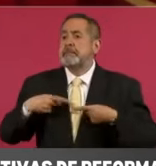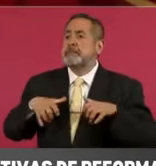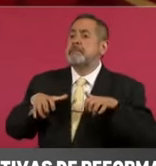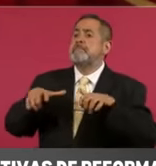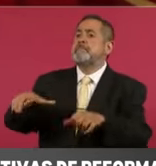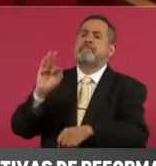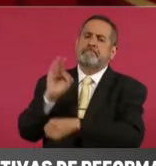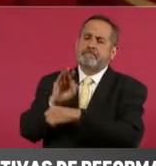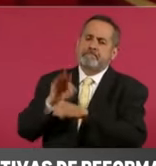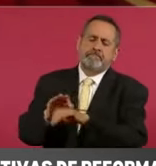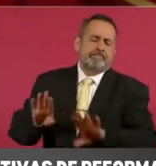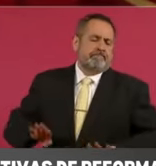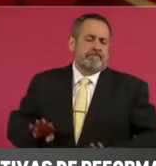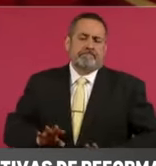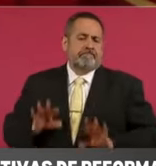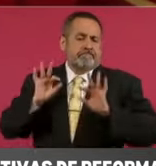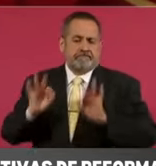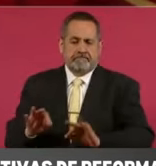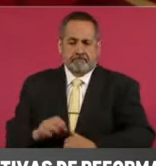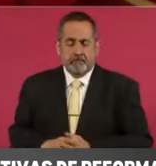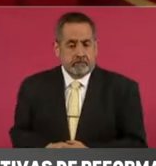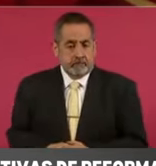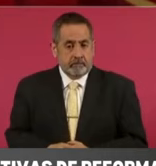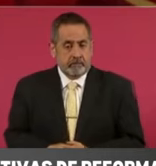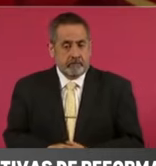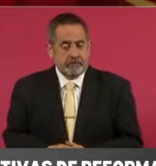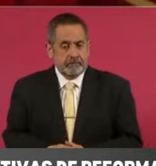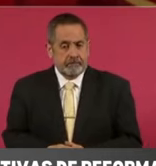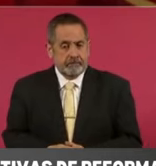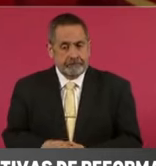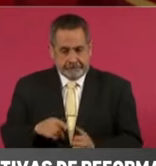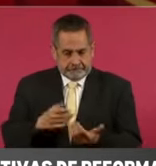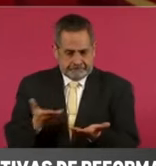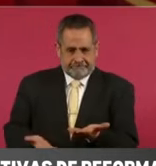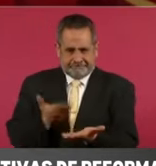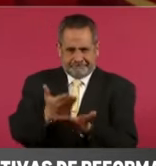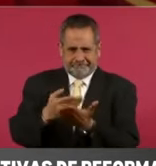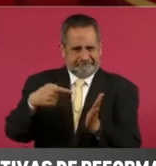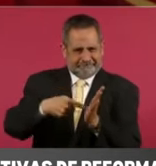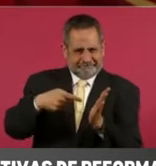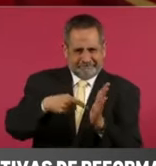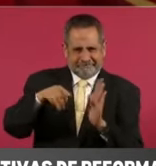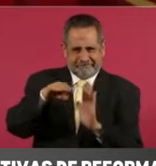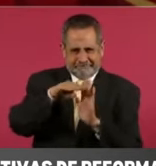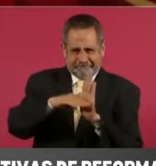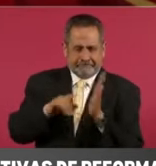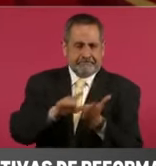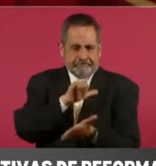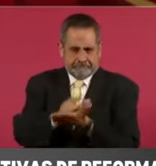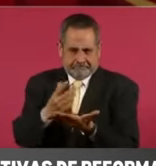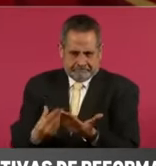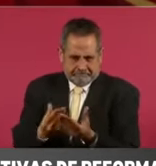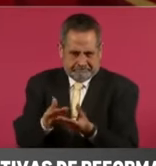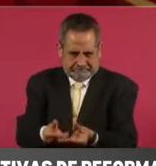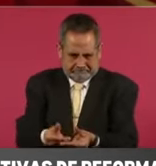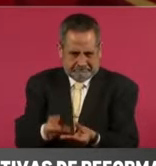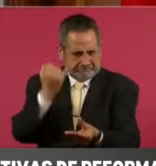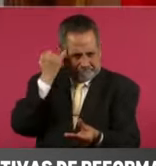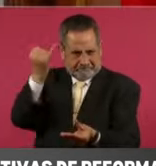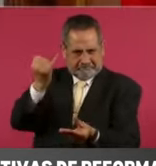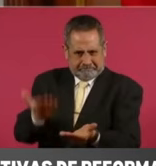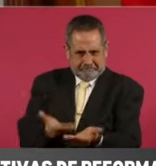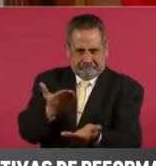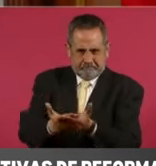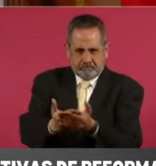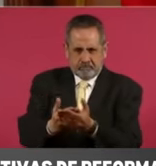pueblo. La esencia de estas normas y nuevos derechos